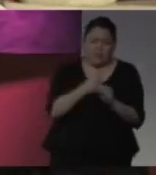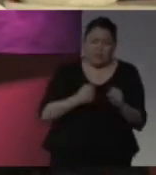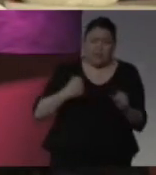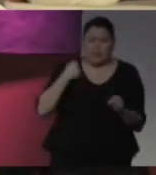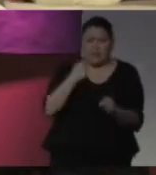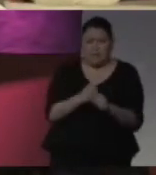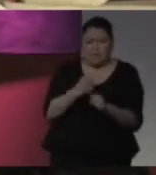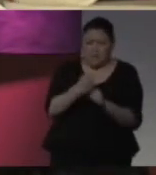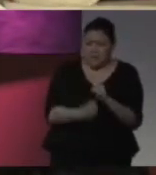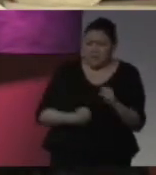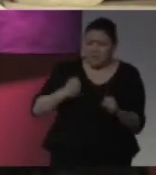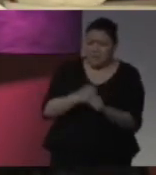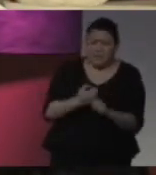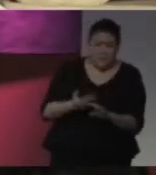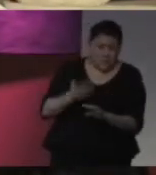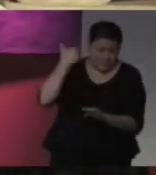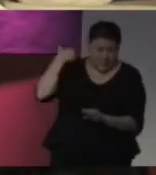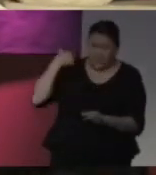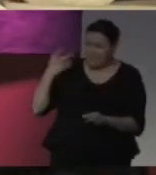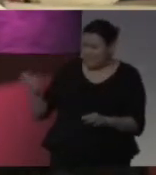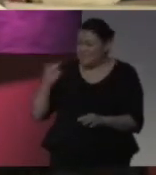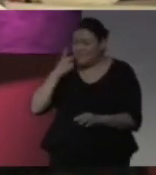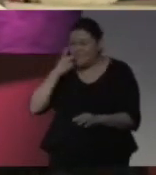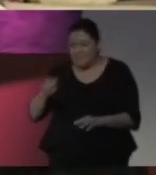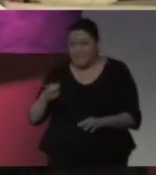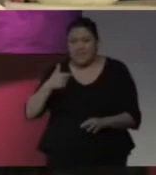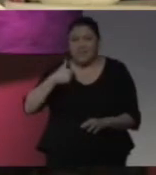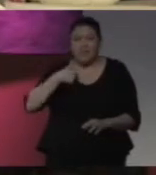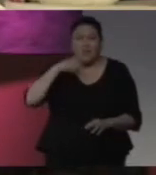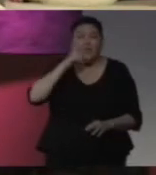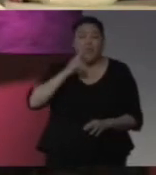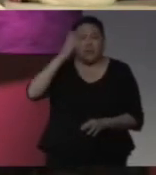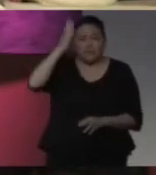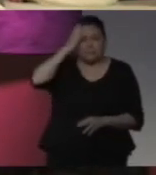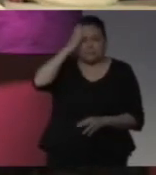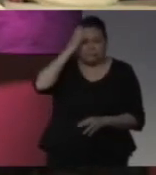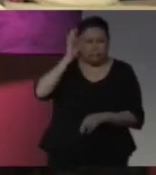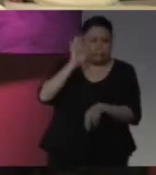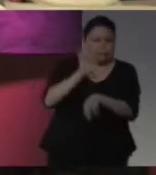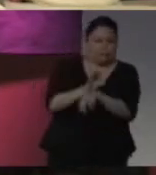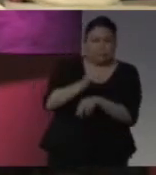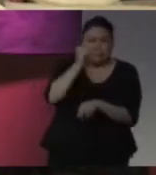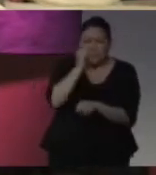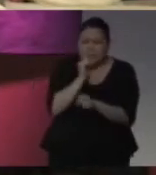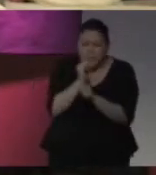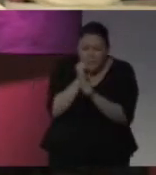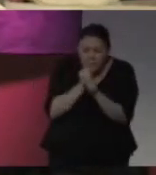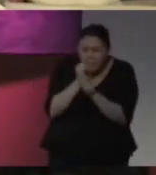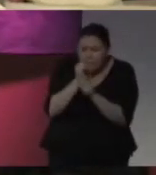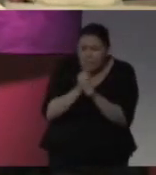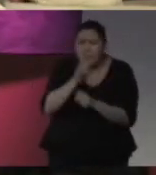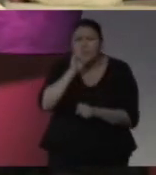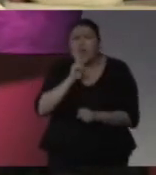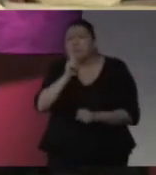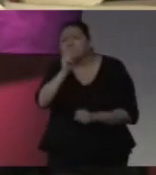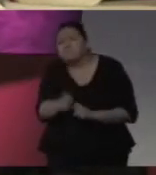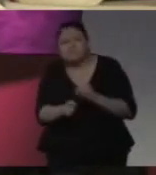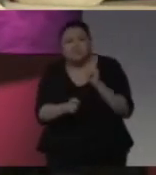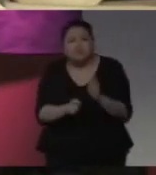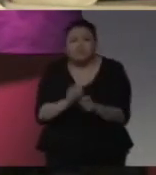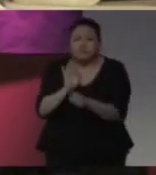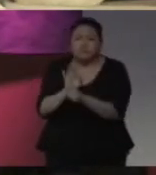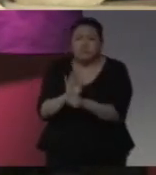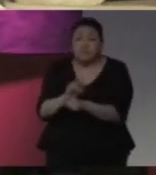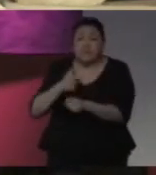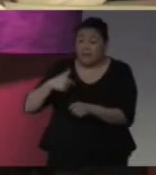como decía acá el compañero, como feminista y académica sobre estudios de género. Sus